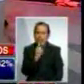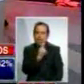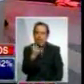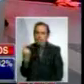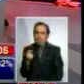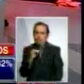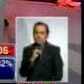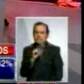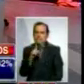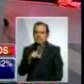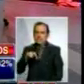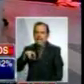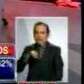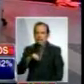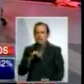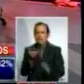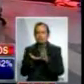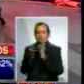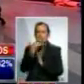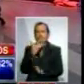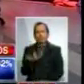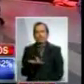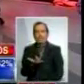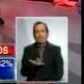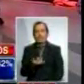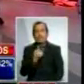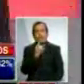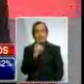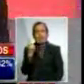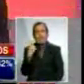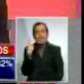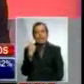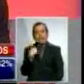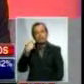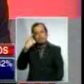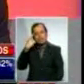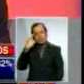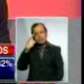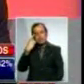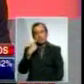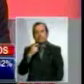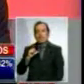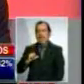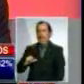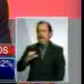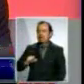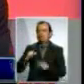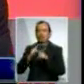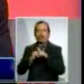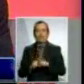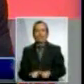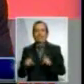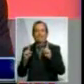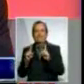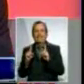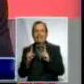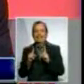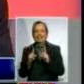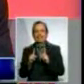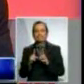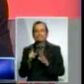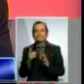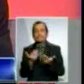es la encargada de justificar sus propias alzas pero en términos generales nosotros esperábamos una actitud distinta puesto que el